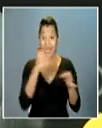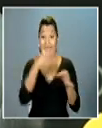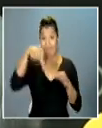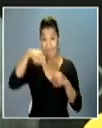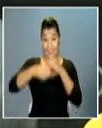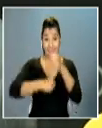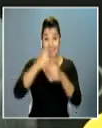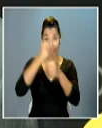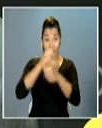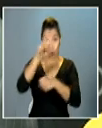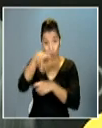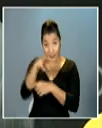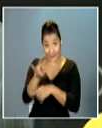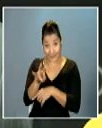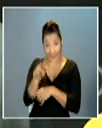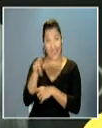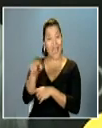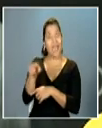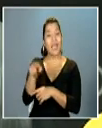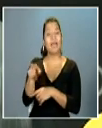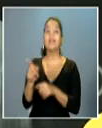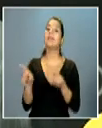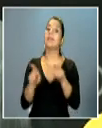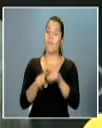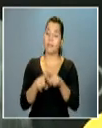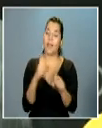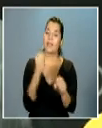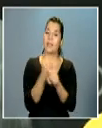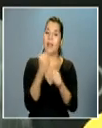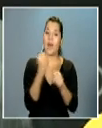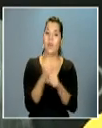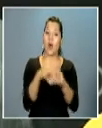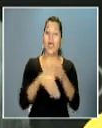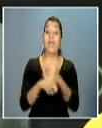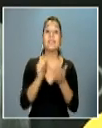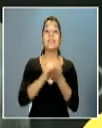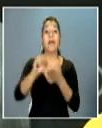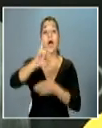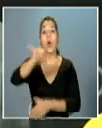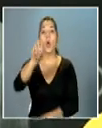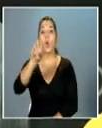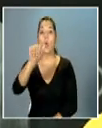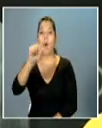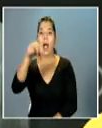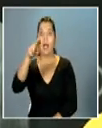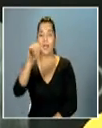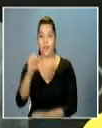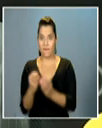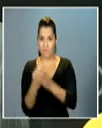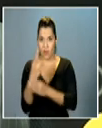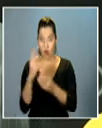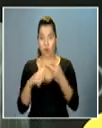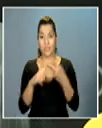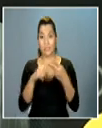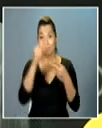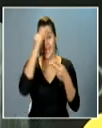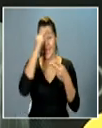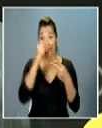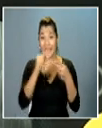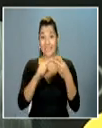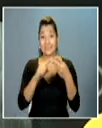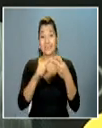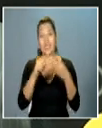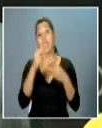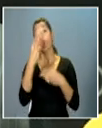año 2017, don Hans nos acompañó trabajando en San Joaquín de Flores, Grecia, y los dos